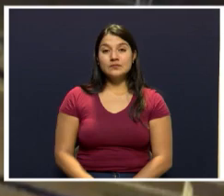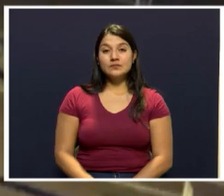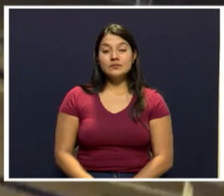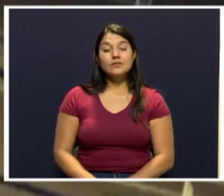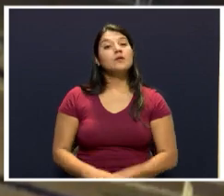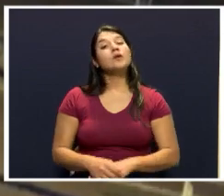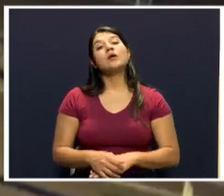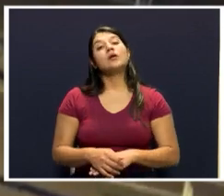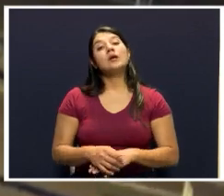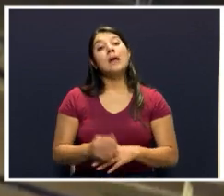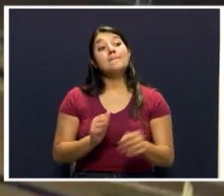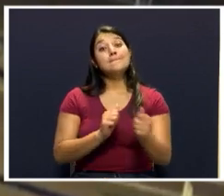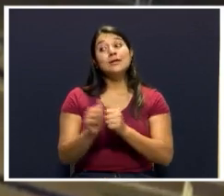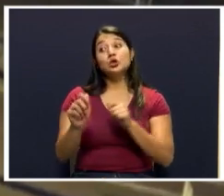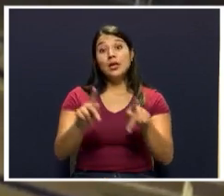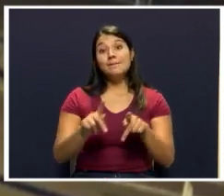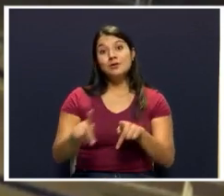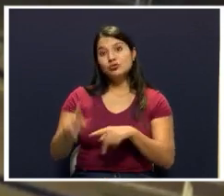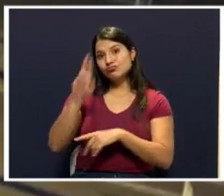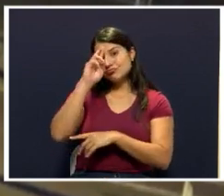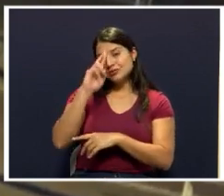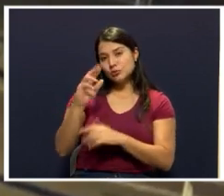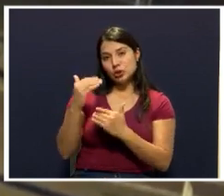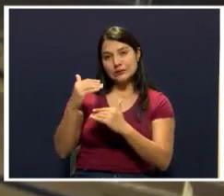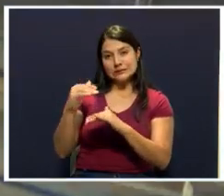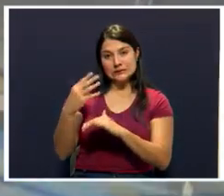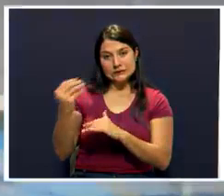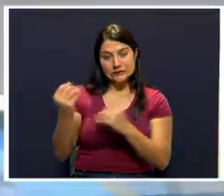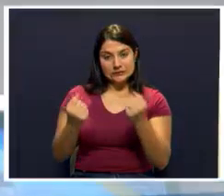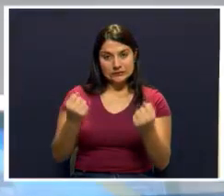muy alto acatamiento de la restricción vial.